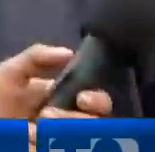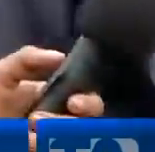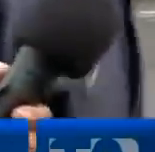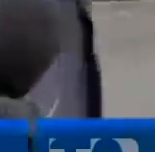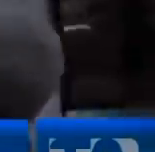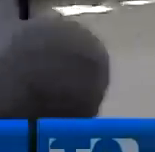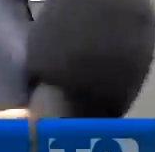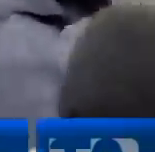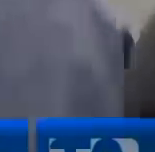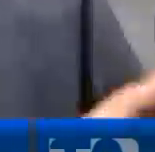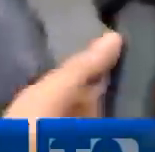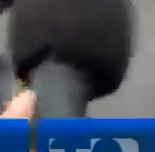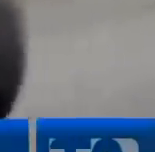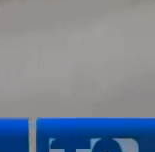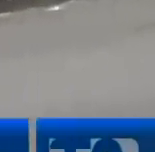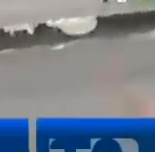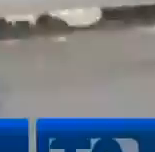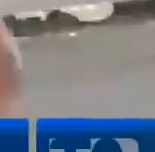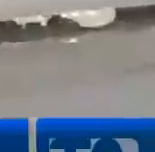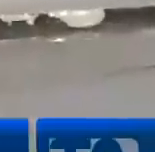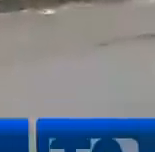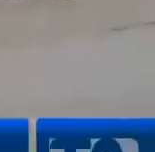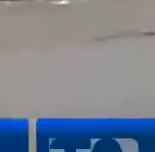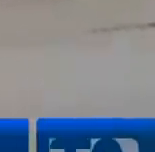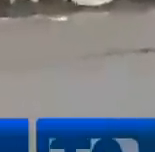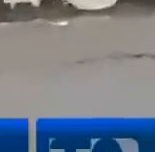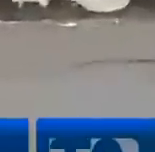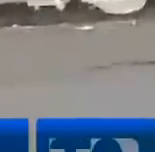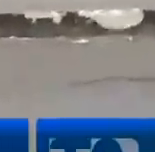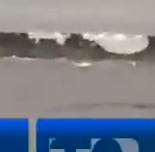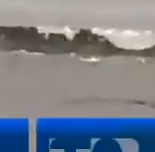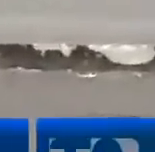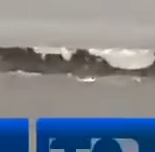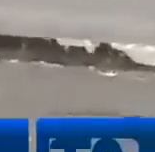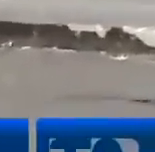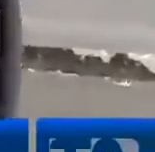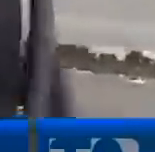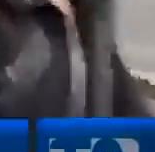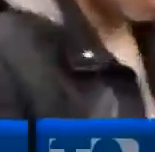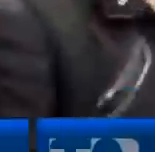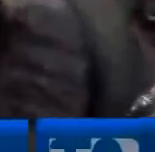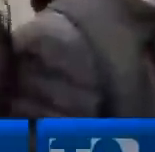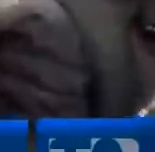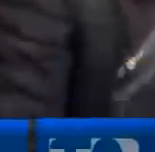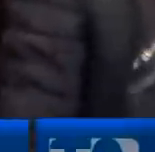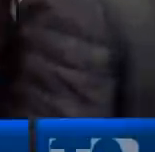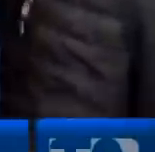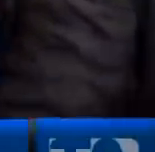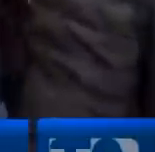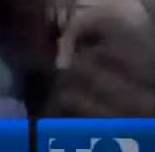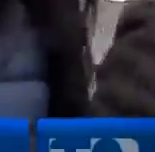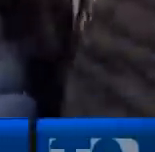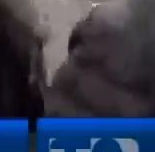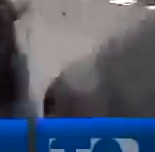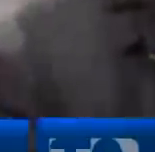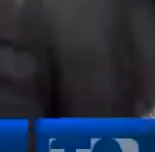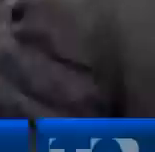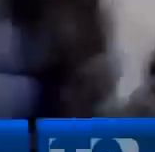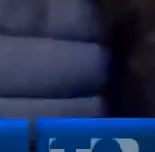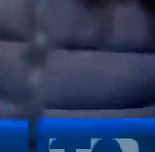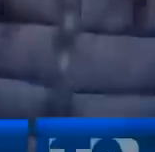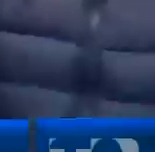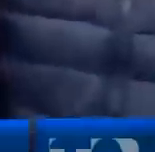nombre? Fernando Navas. ¿Desde dónde viene? Desde la Loma Grande. ¿Y hasta dónde se dirige? Hasta la plataforma. ¿Le tocó caminar? No hay de